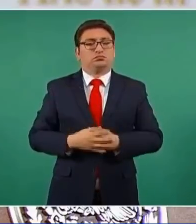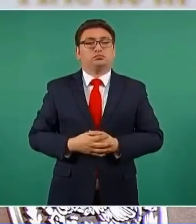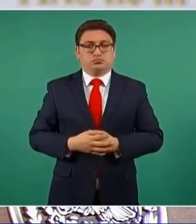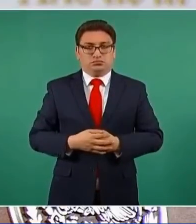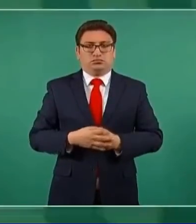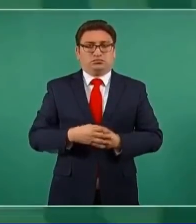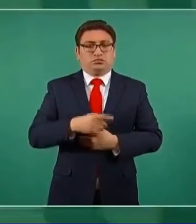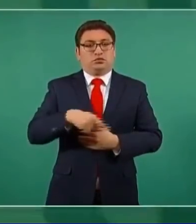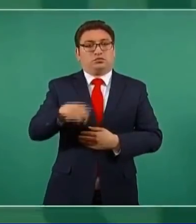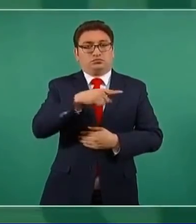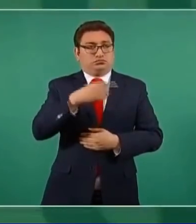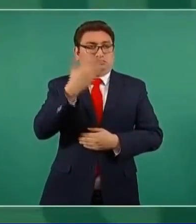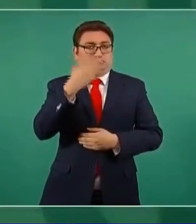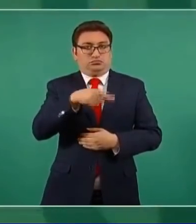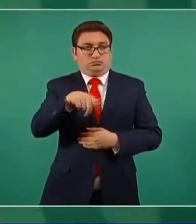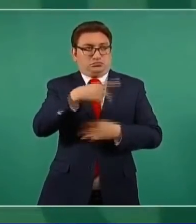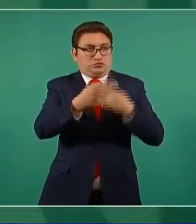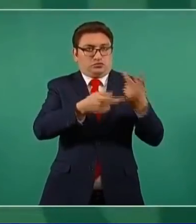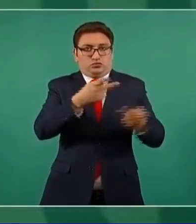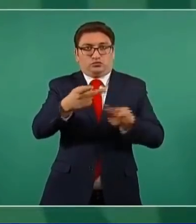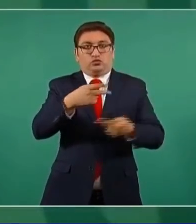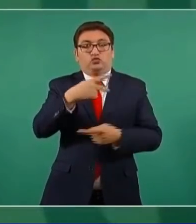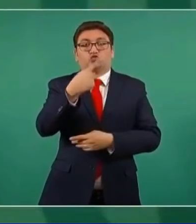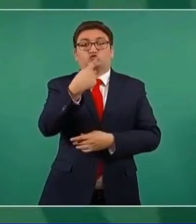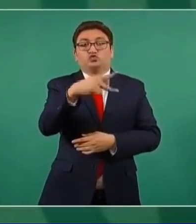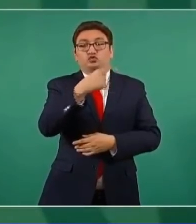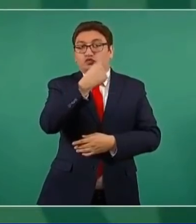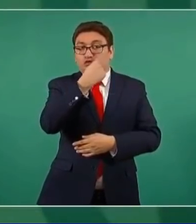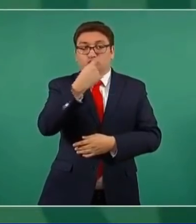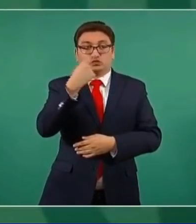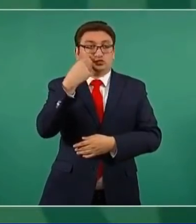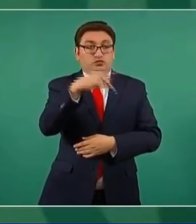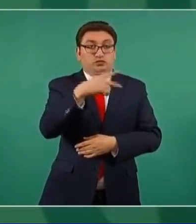den a conocer su punto de vista,